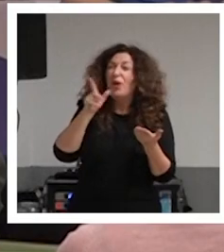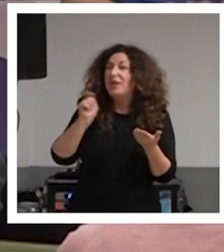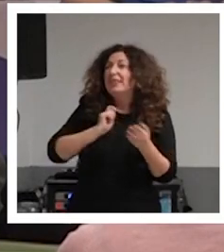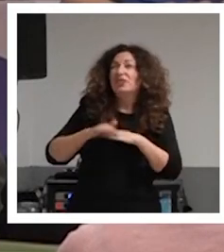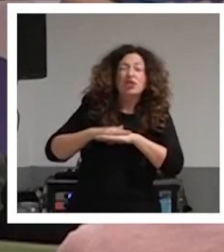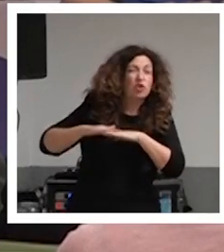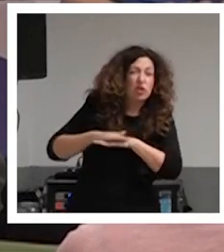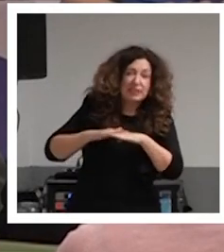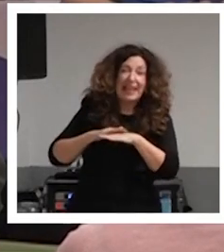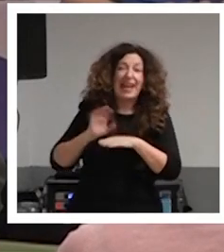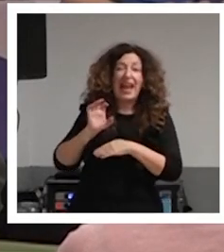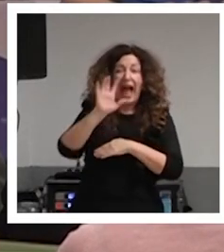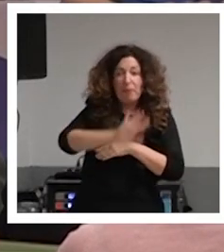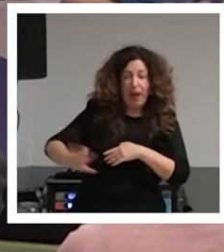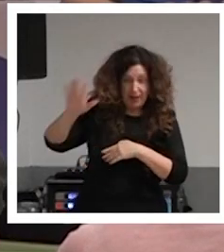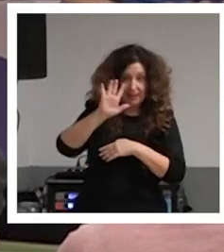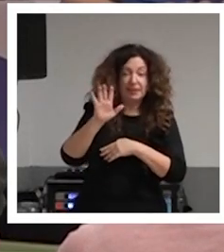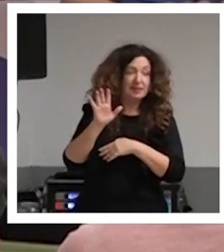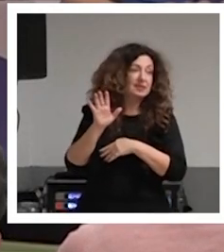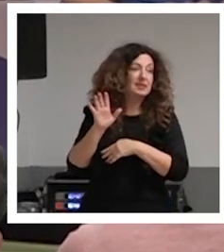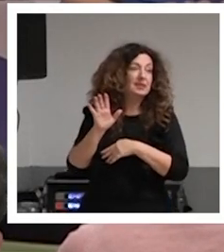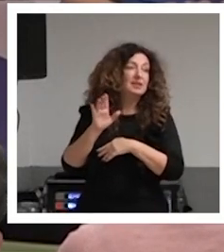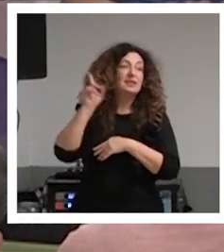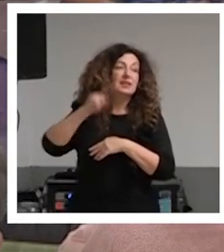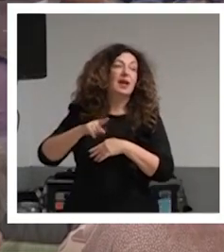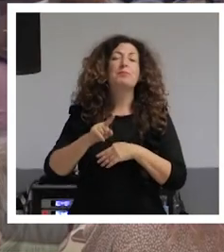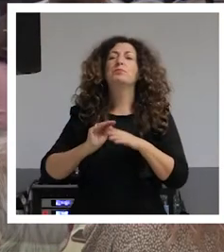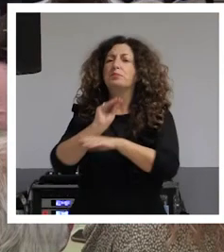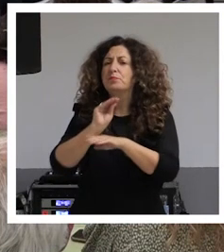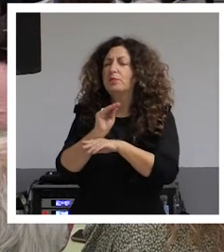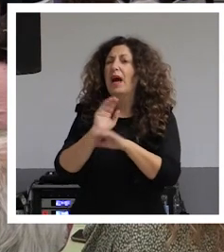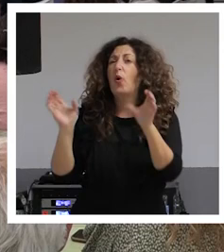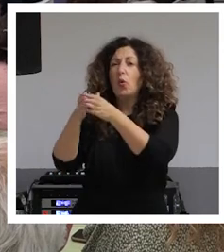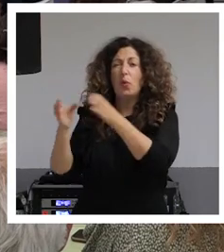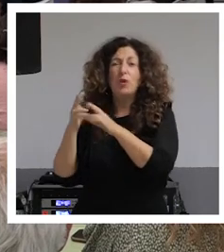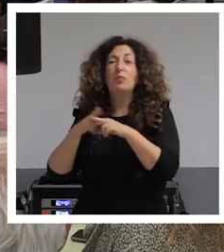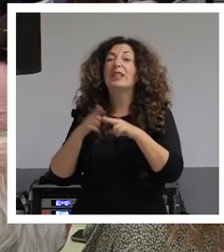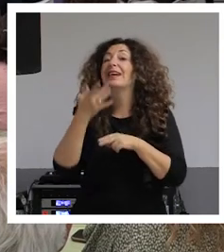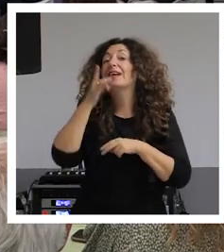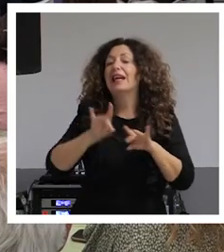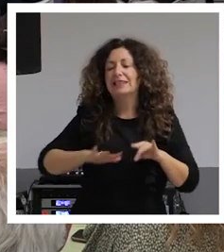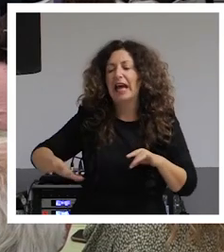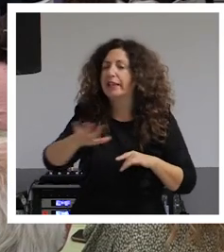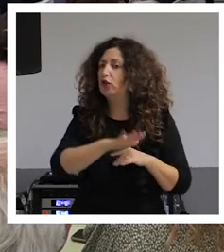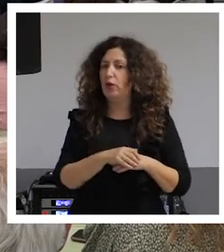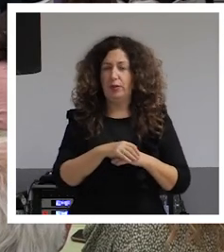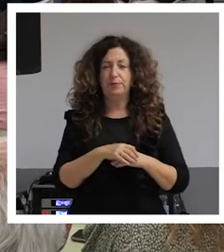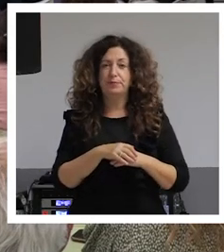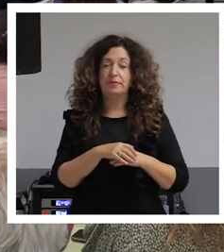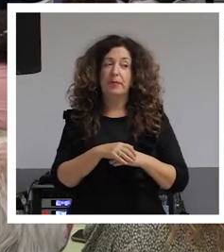sostiene tanto al país lo que nos sostiene a la formaciones políticas es el territorio